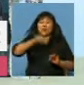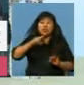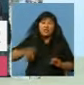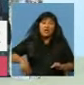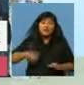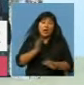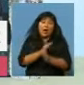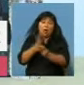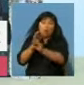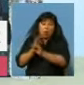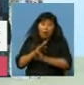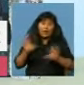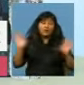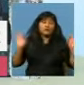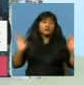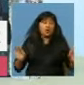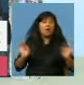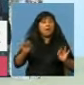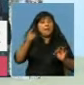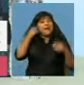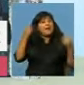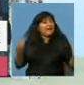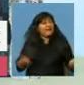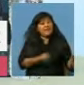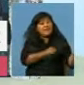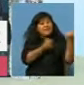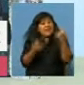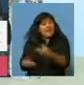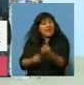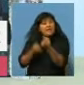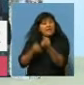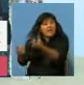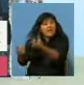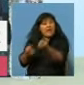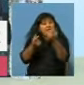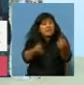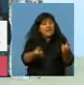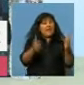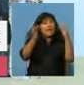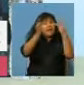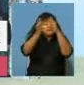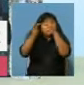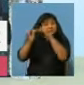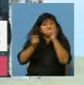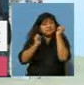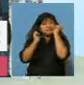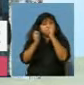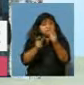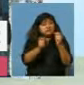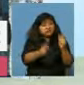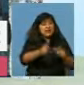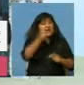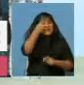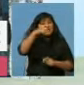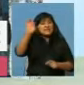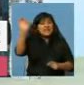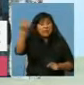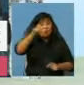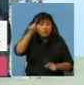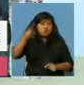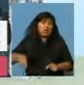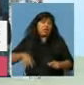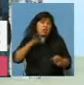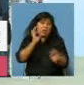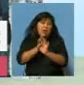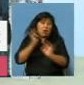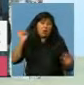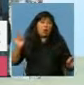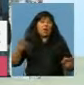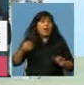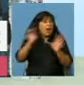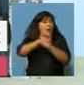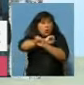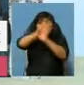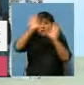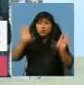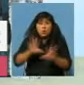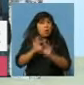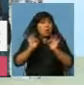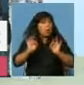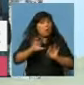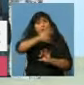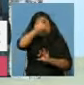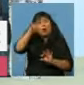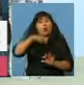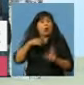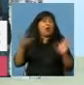que tenemos para llegar con conectividad el 100 por ciento de las escuelas aún la que está en la punta del cerro y